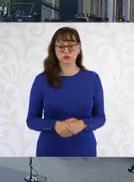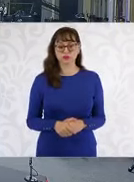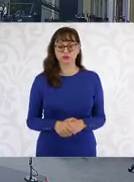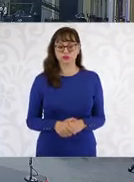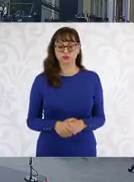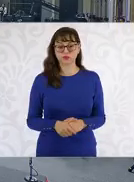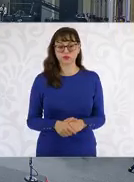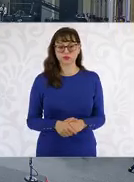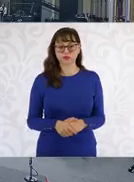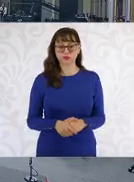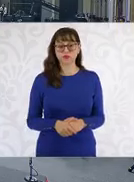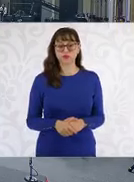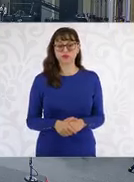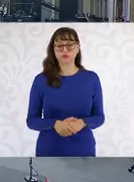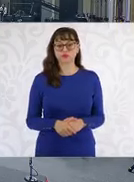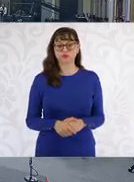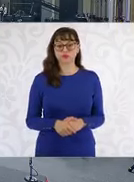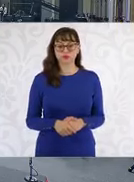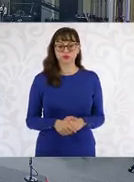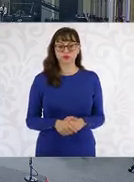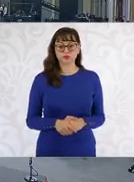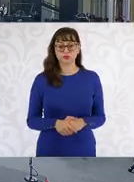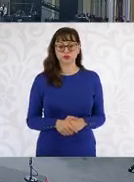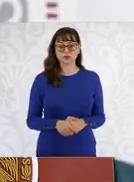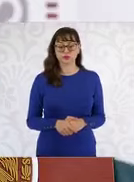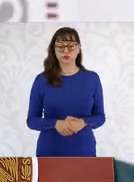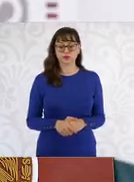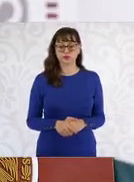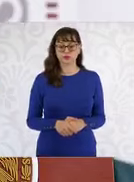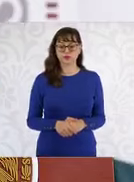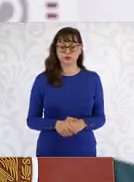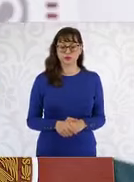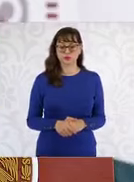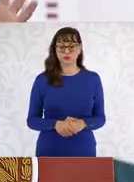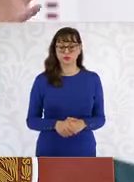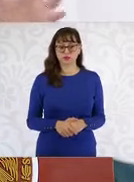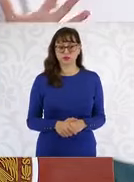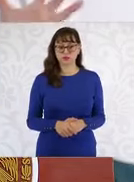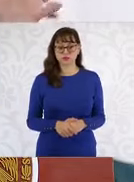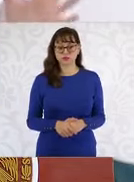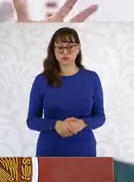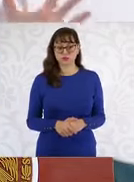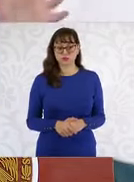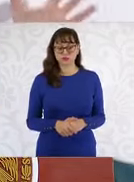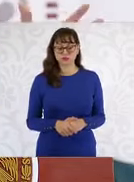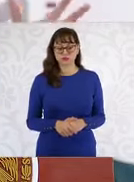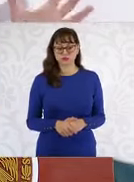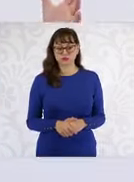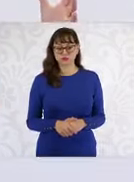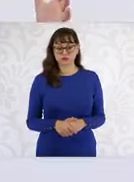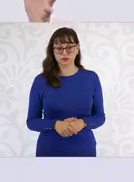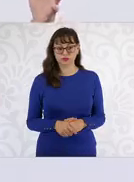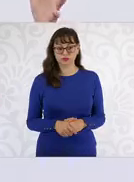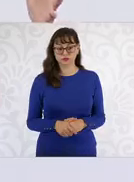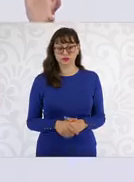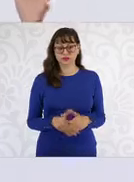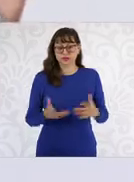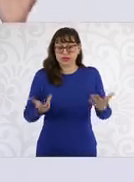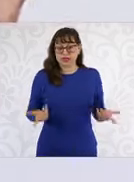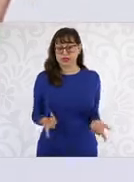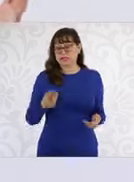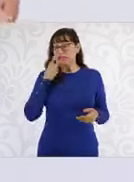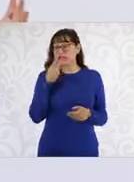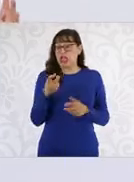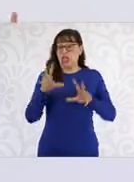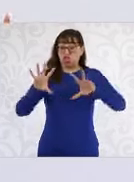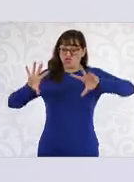han disminuido la tendencia. Quienes dicen, el número total de homicidios fue… Sí,